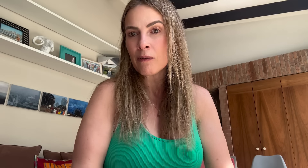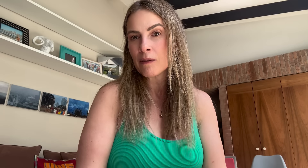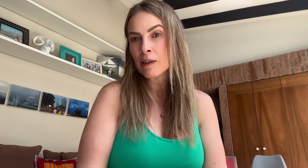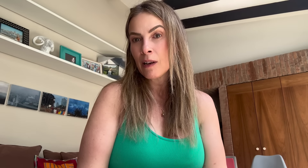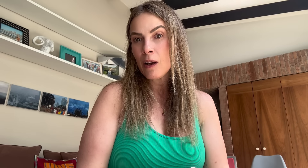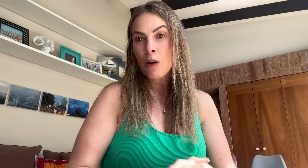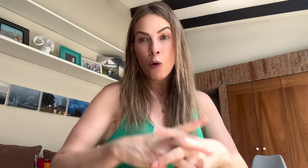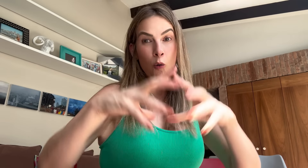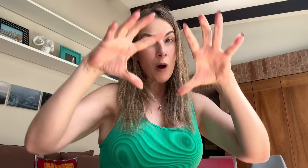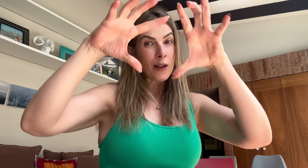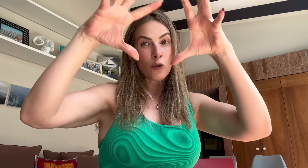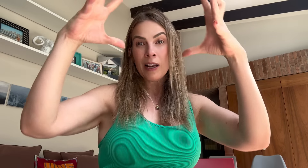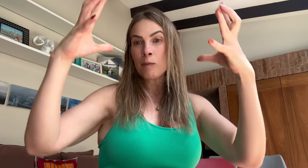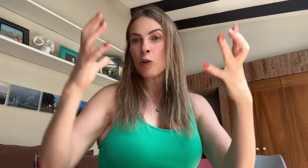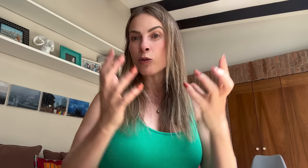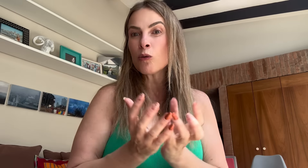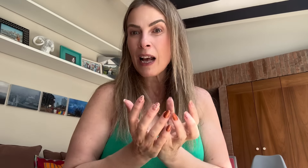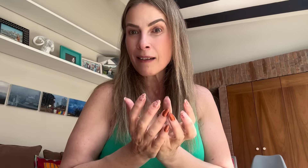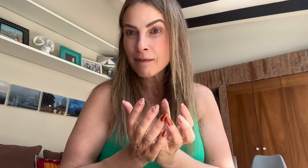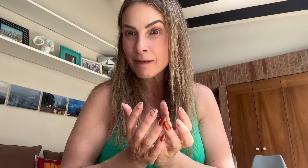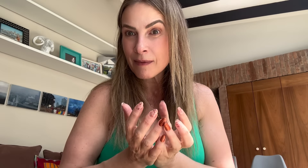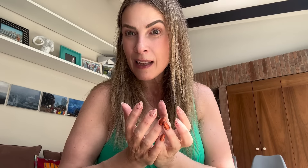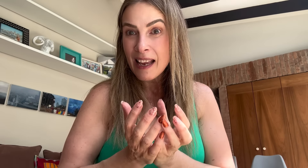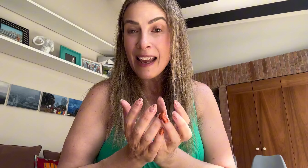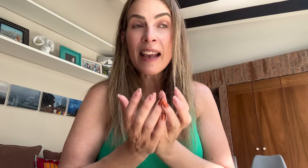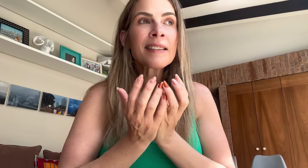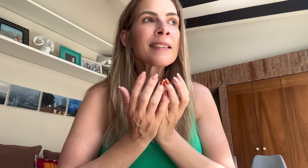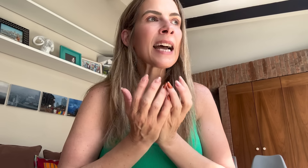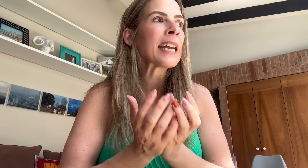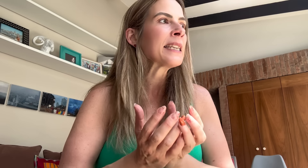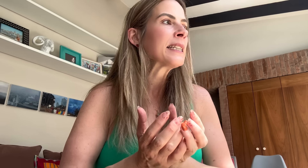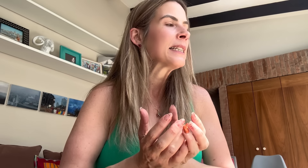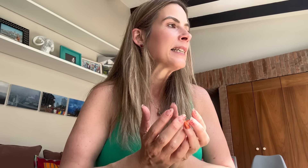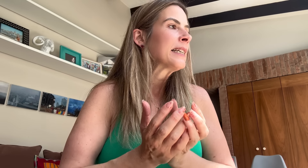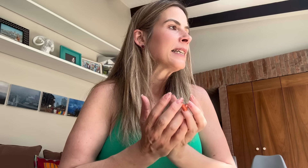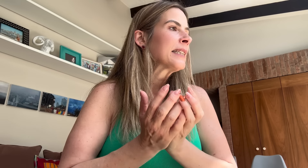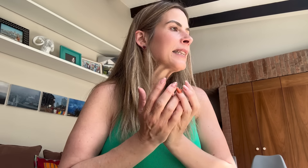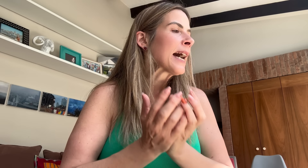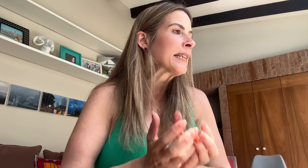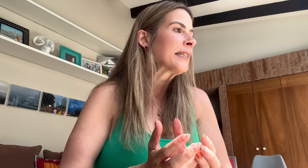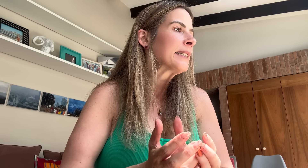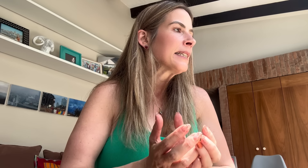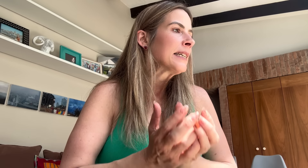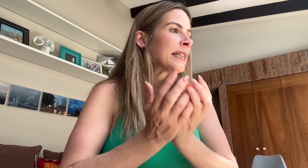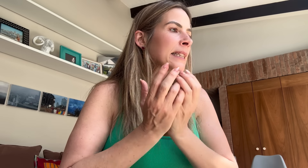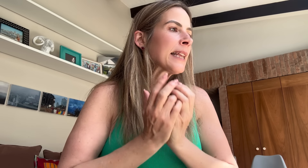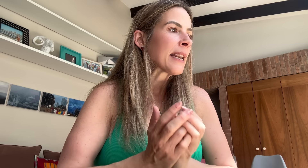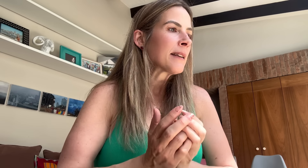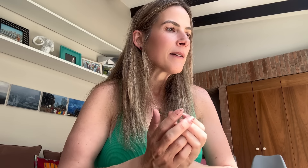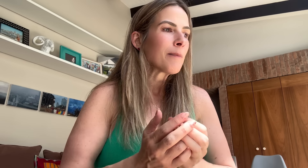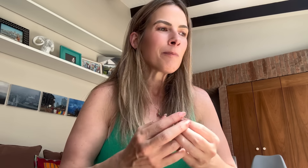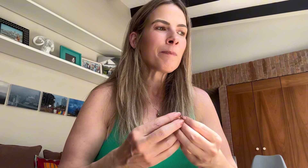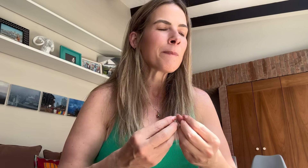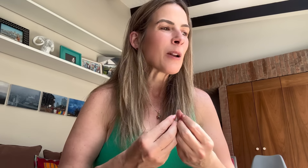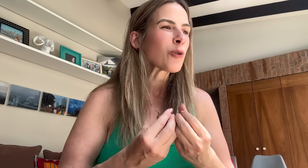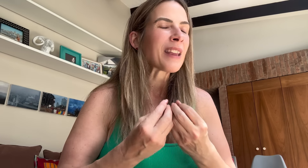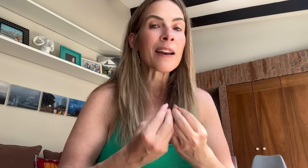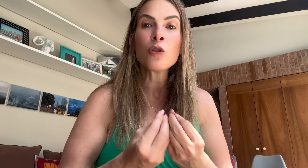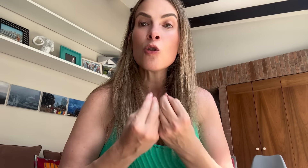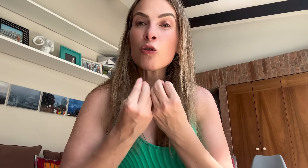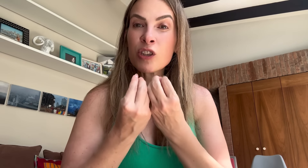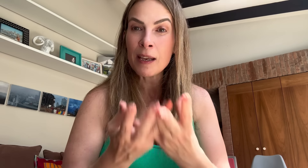dentro, cuando la envoltura es tan, tan, tan,